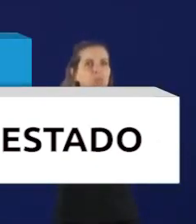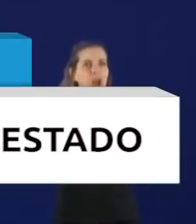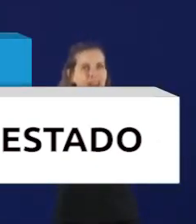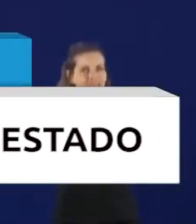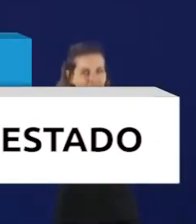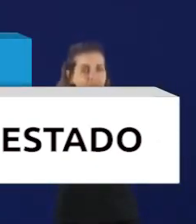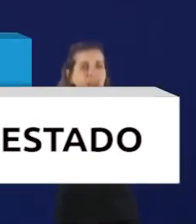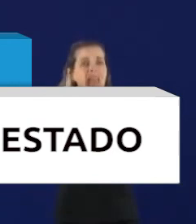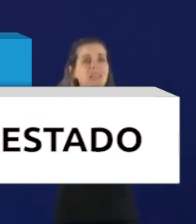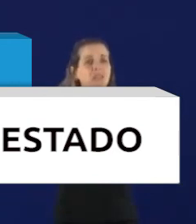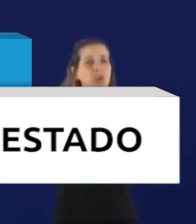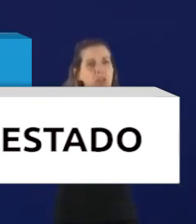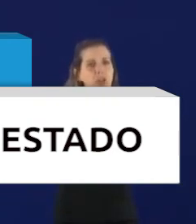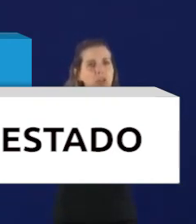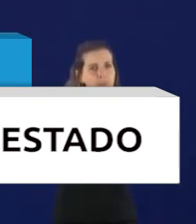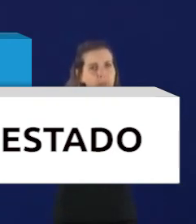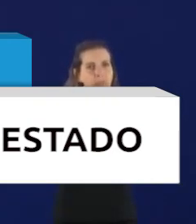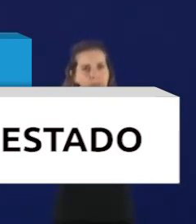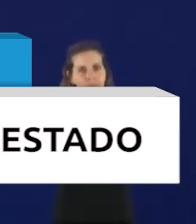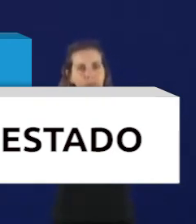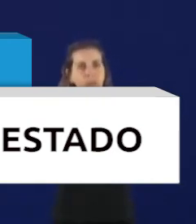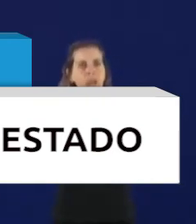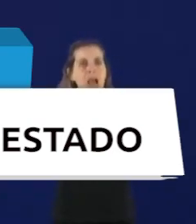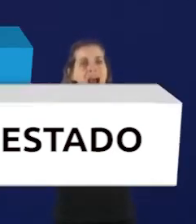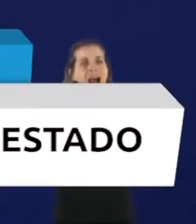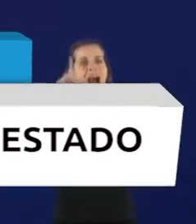cargos políticos, la Argentina,